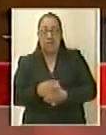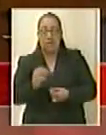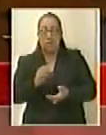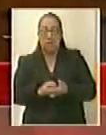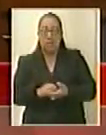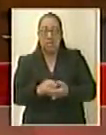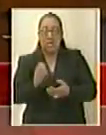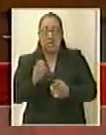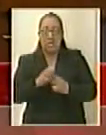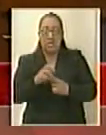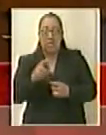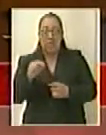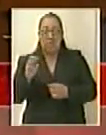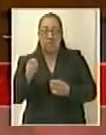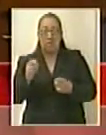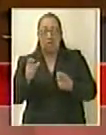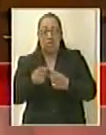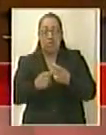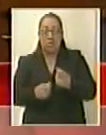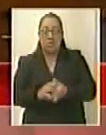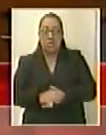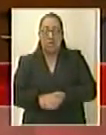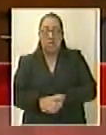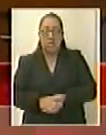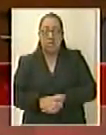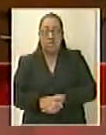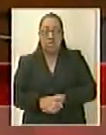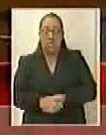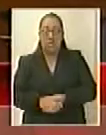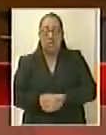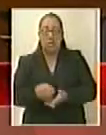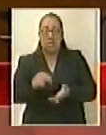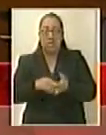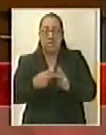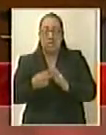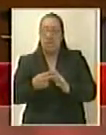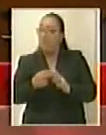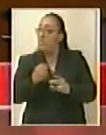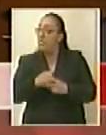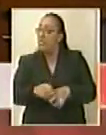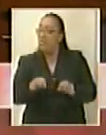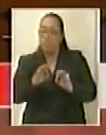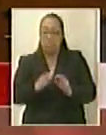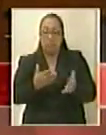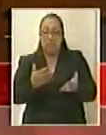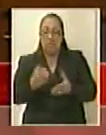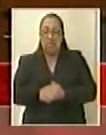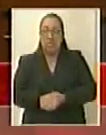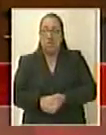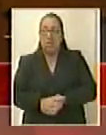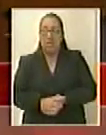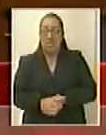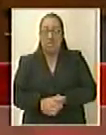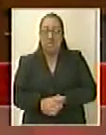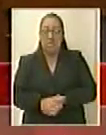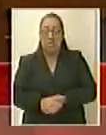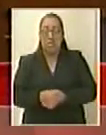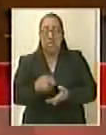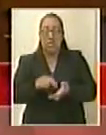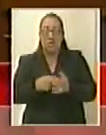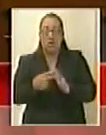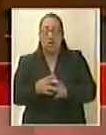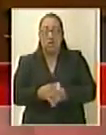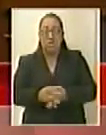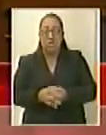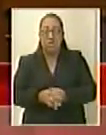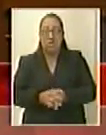mucho más grave y creo que como congresistas nosotros también debemos pronunciarnos invito nuevamente a los congresistas a firmar esta moción de